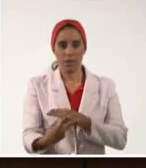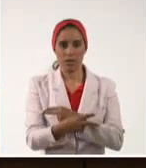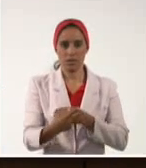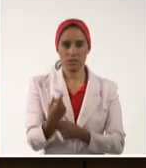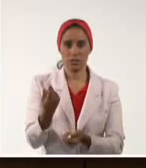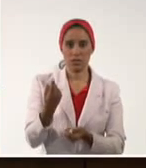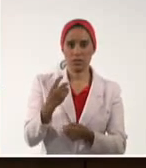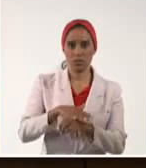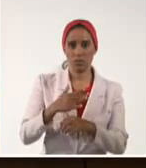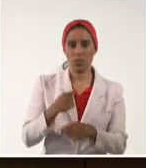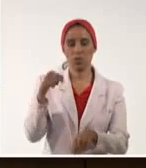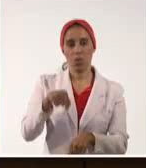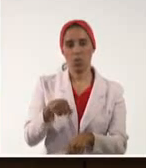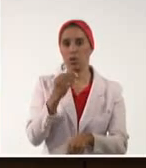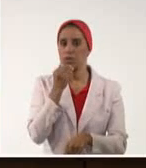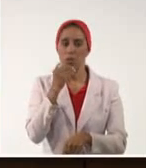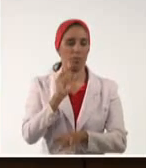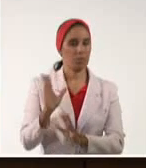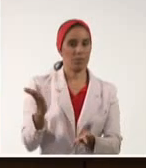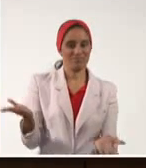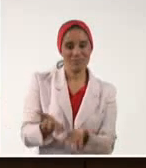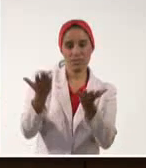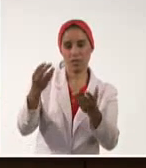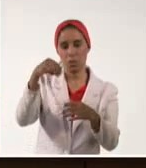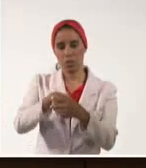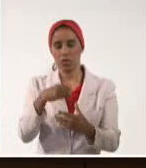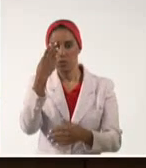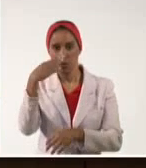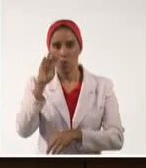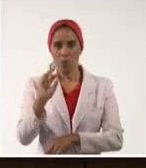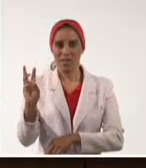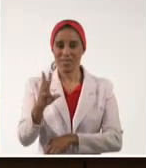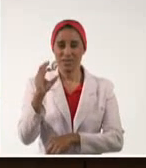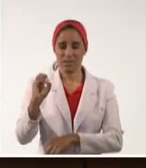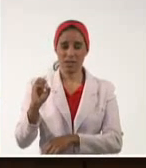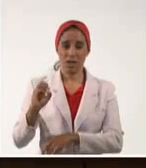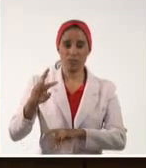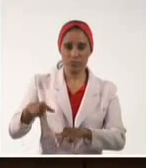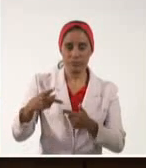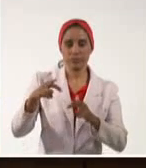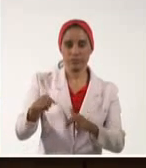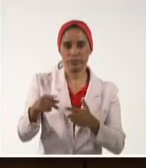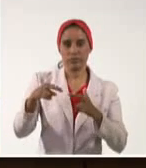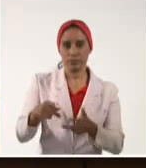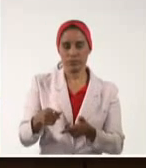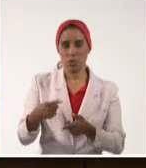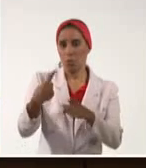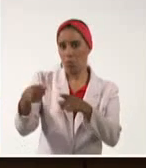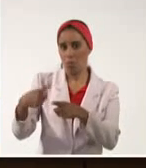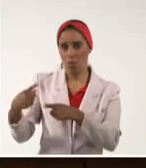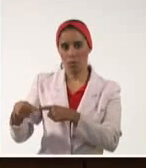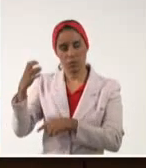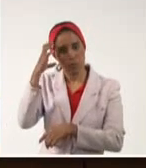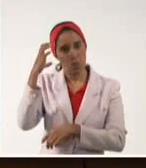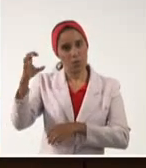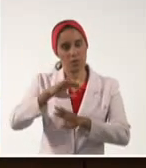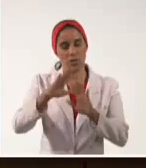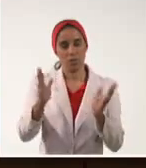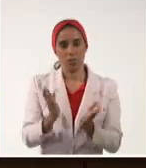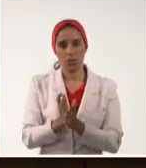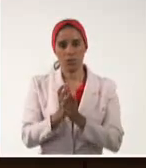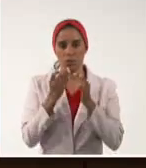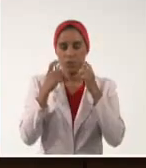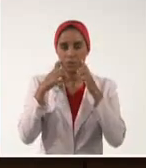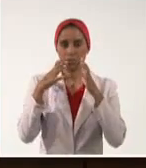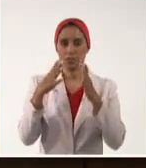nuestro desarrollo. Más de 30 veces consecutivas, la mayoría de los gobiernos del mundo han